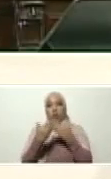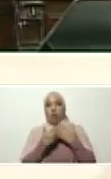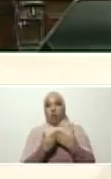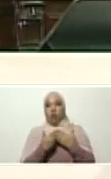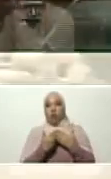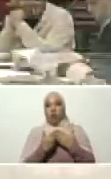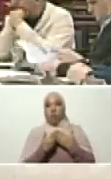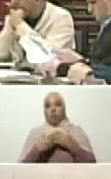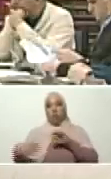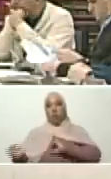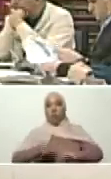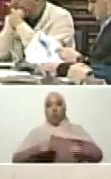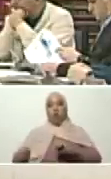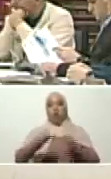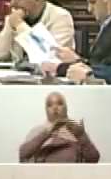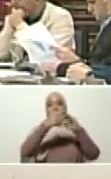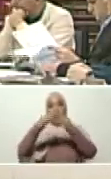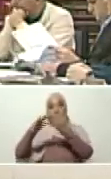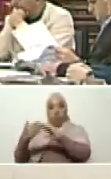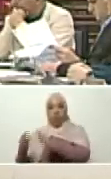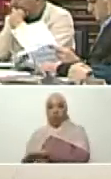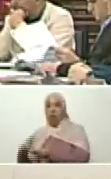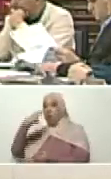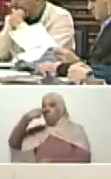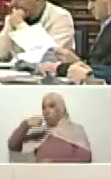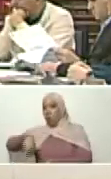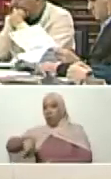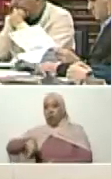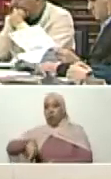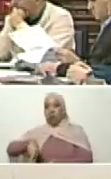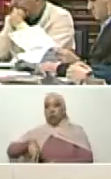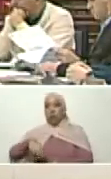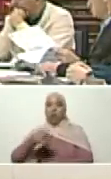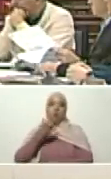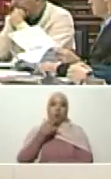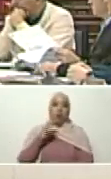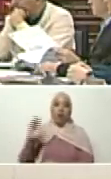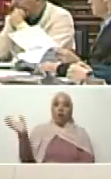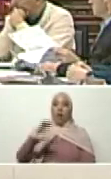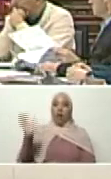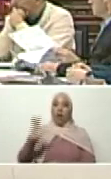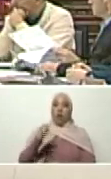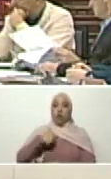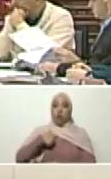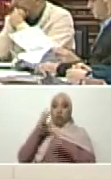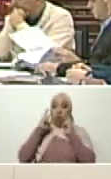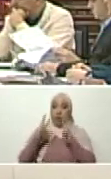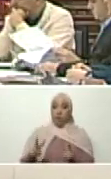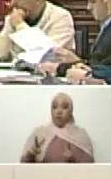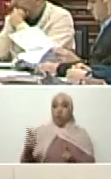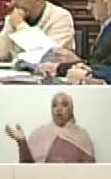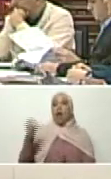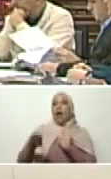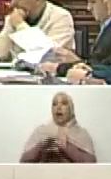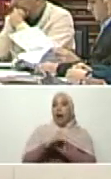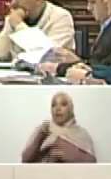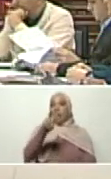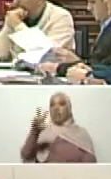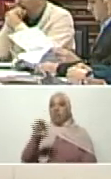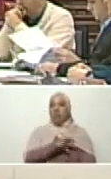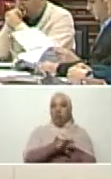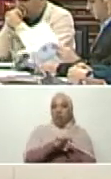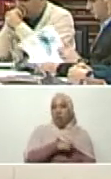los movimientos de barrio, sobre todo yo los viví intensamente en Caracas, todos los movimientos de